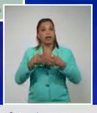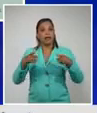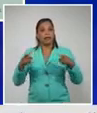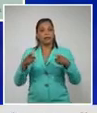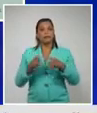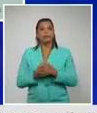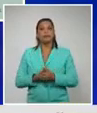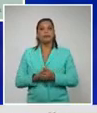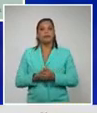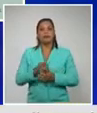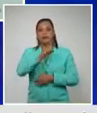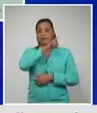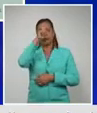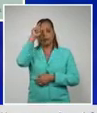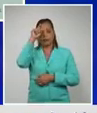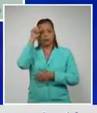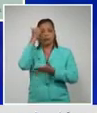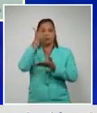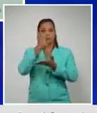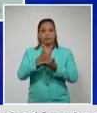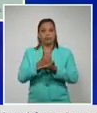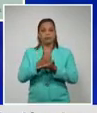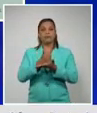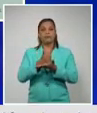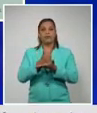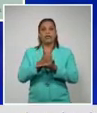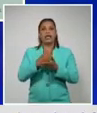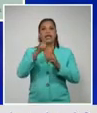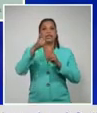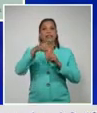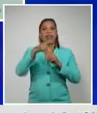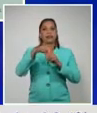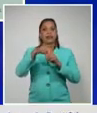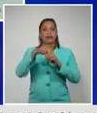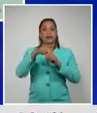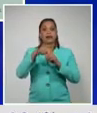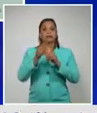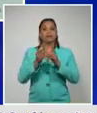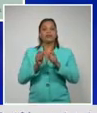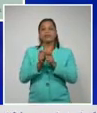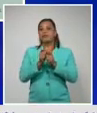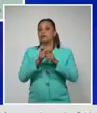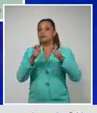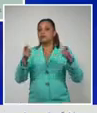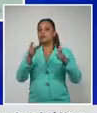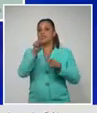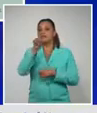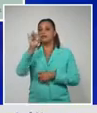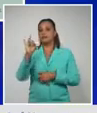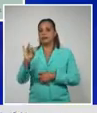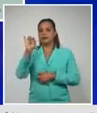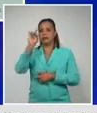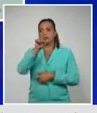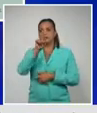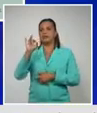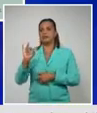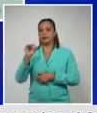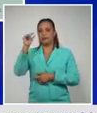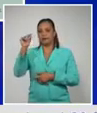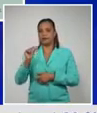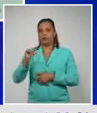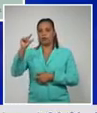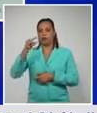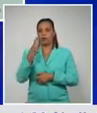Santi Espíritu municipio y Trinidad, con las cifras más elevadas, 17 cada uno.